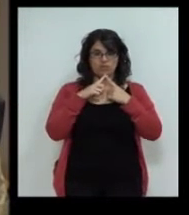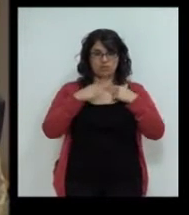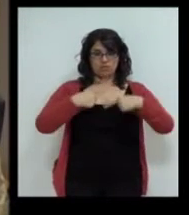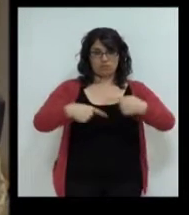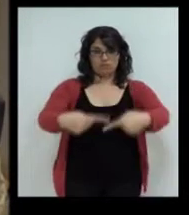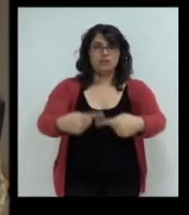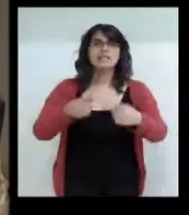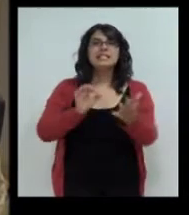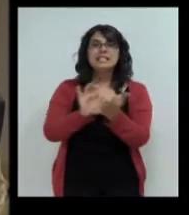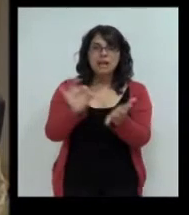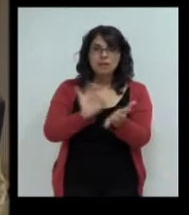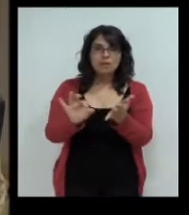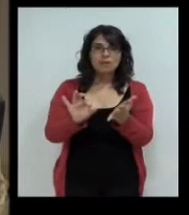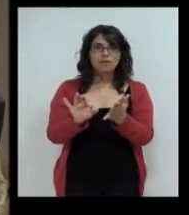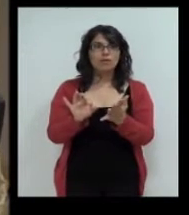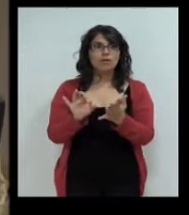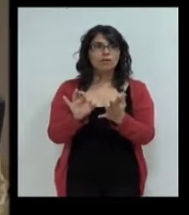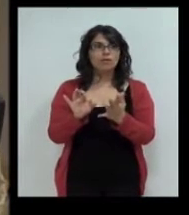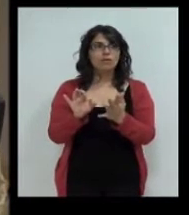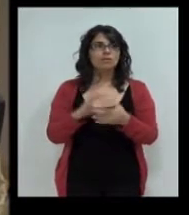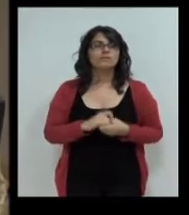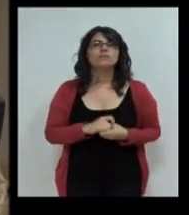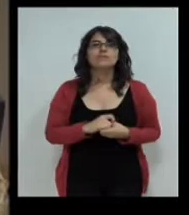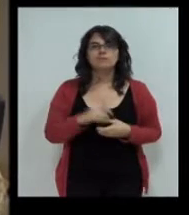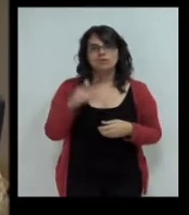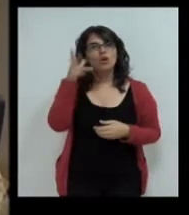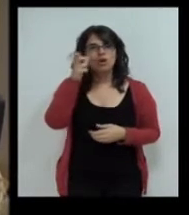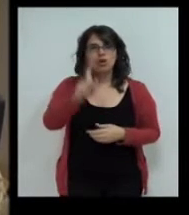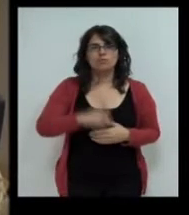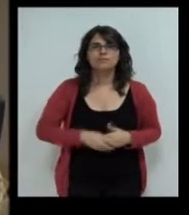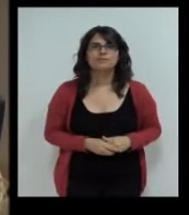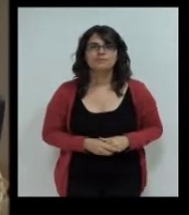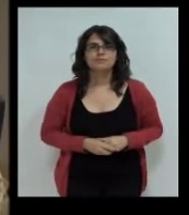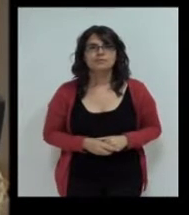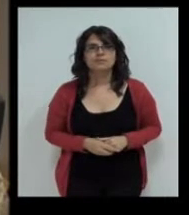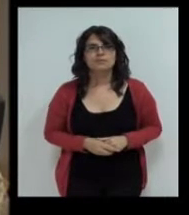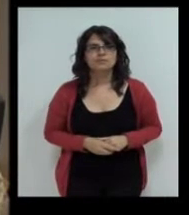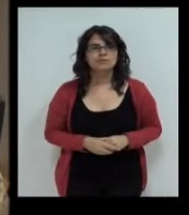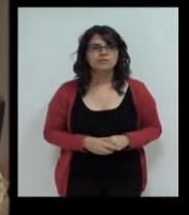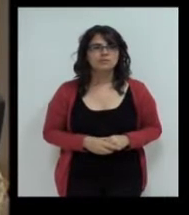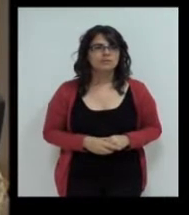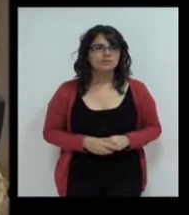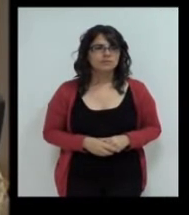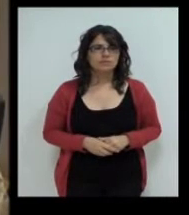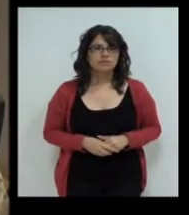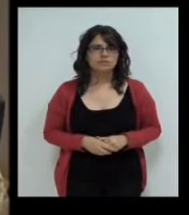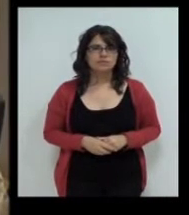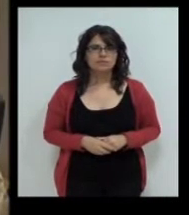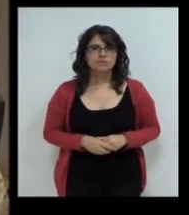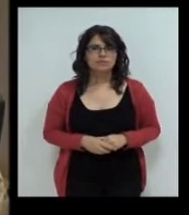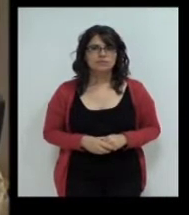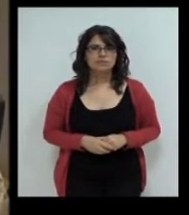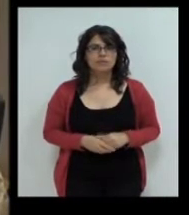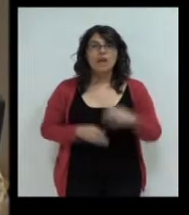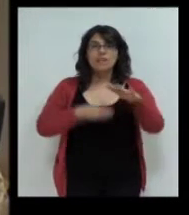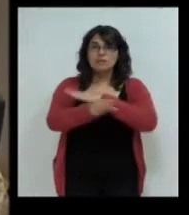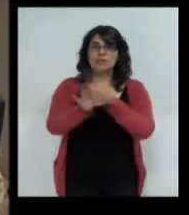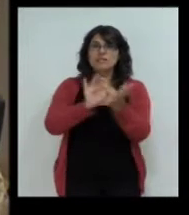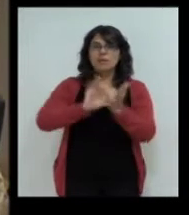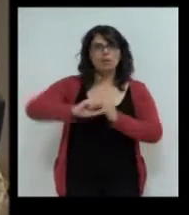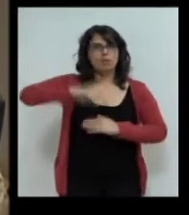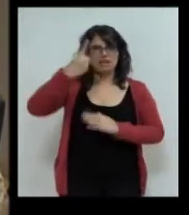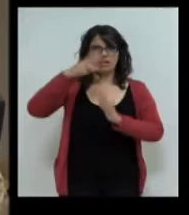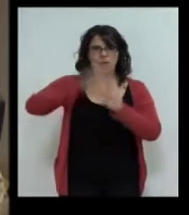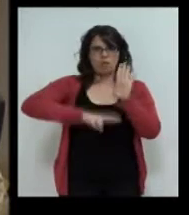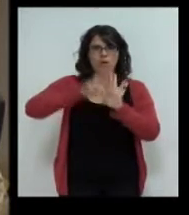al servicio y al contenido, que habría que distinguirlo. El contenido viaja en un servicio, que esto es lo que más está regulado. Y también hay que hablar de accesibilidad